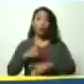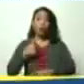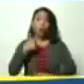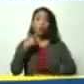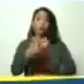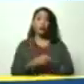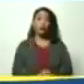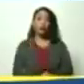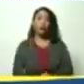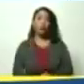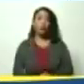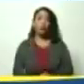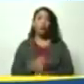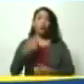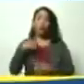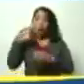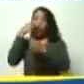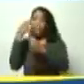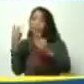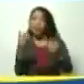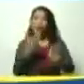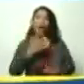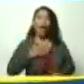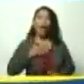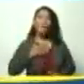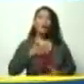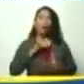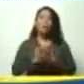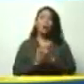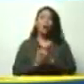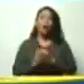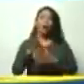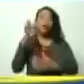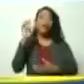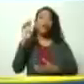una vez invité a Freddy Bernal y a Cilia